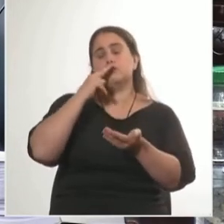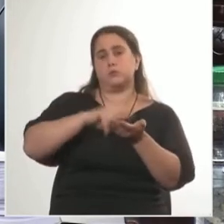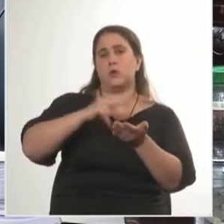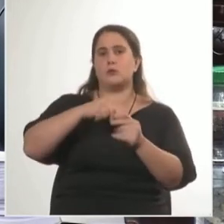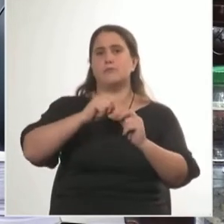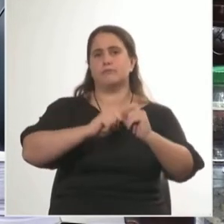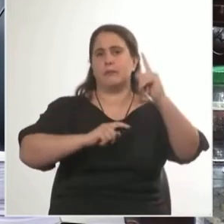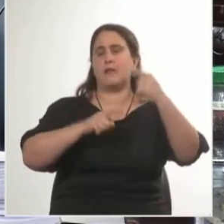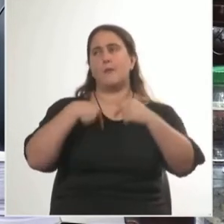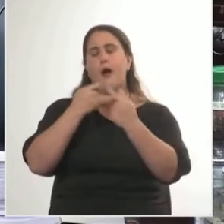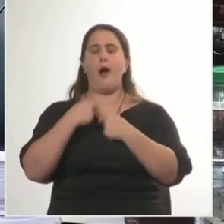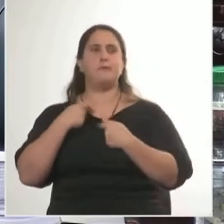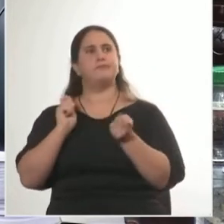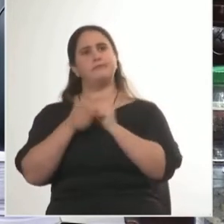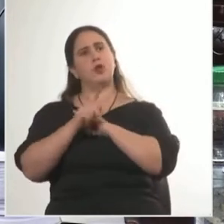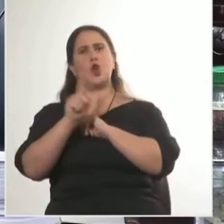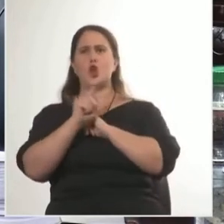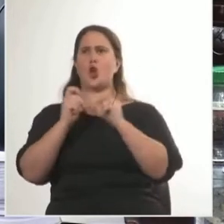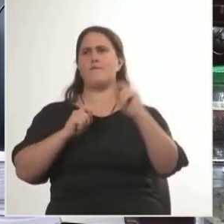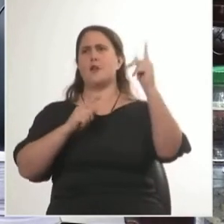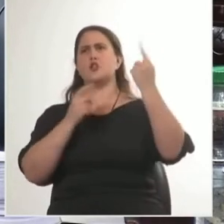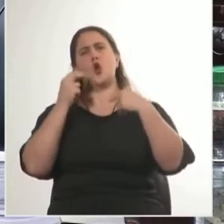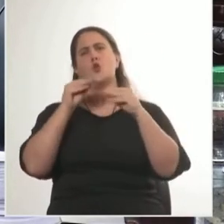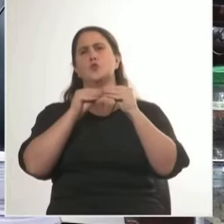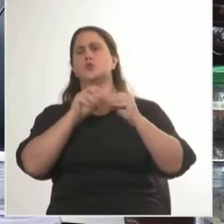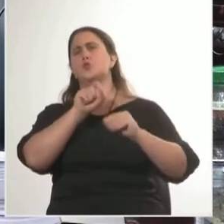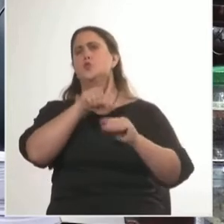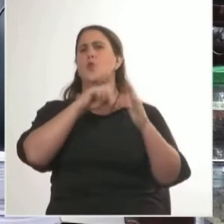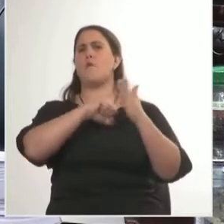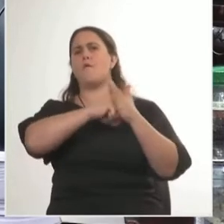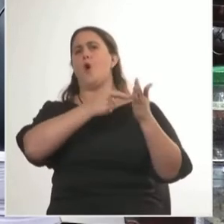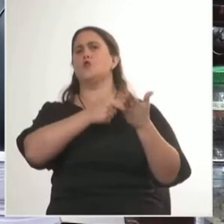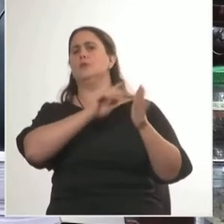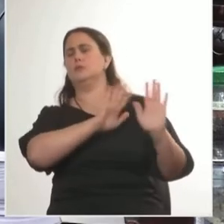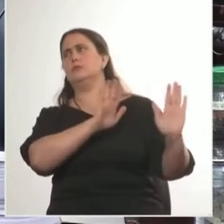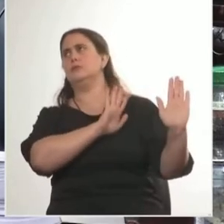después cambió y dijo, no, la inflación es un problema del Banco Central.